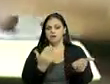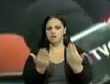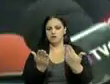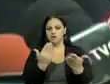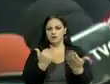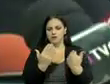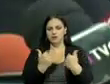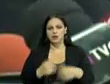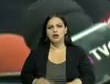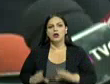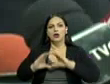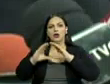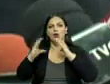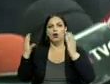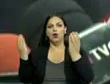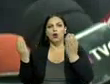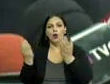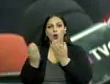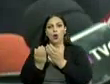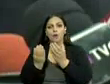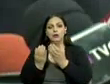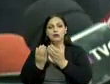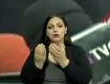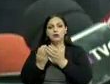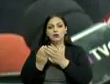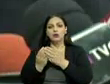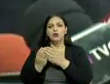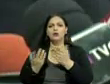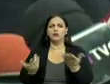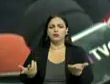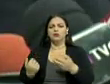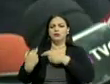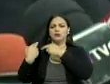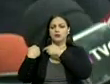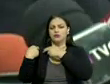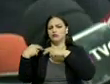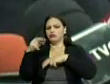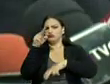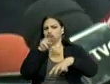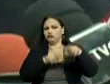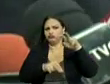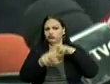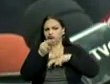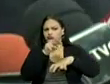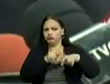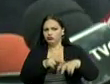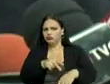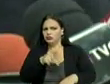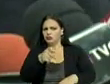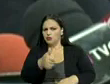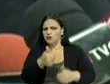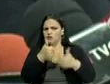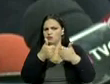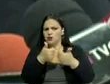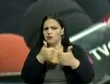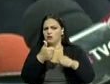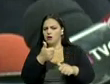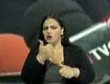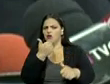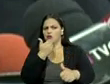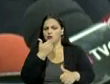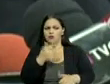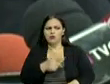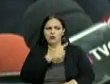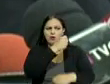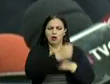Participación. A partir de esa comparecencia, tomaremos la decisión de